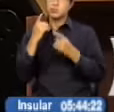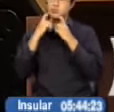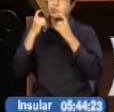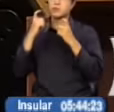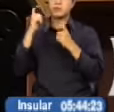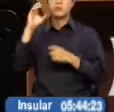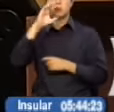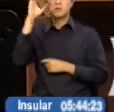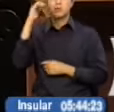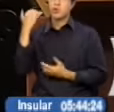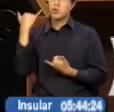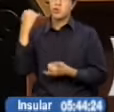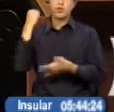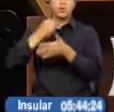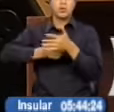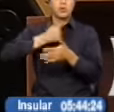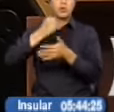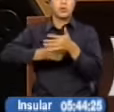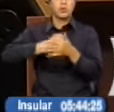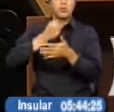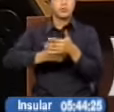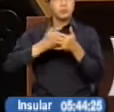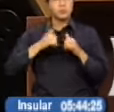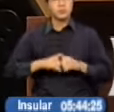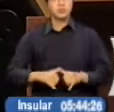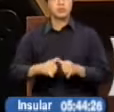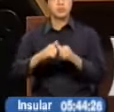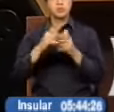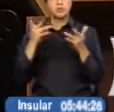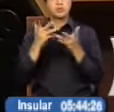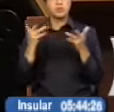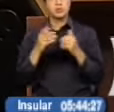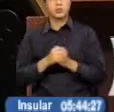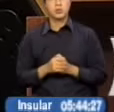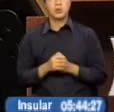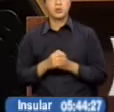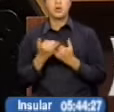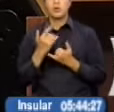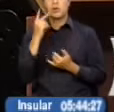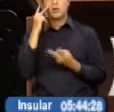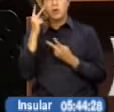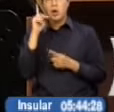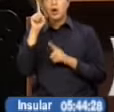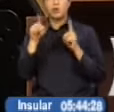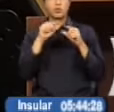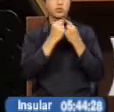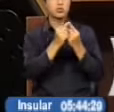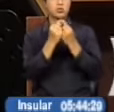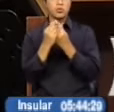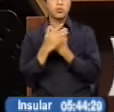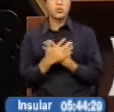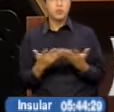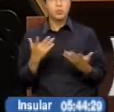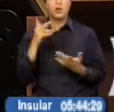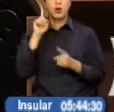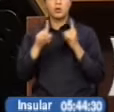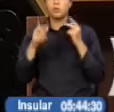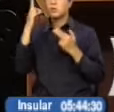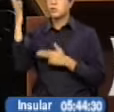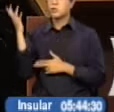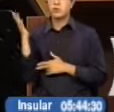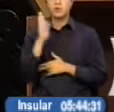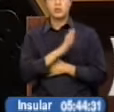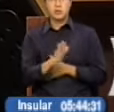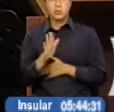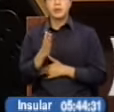estamos luchando la parte no más retardatario en ciertos segmentos de oficiales del servicio pasivo